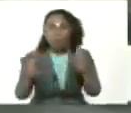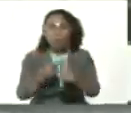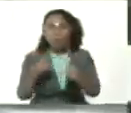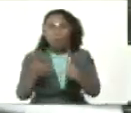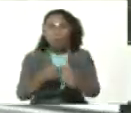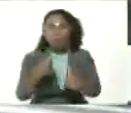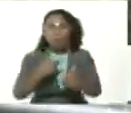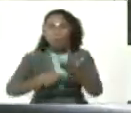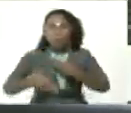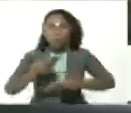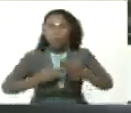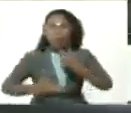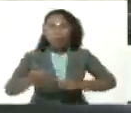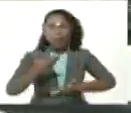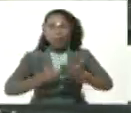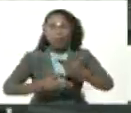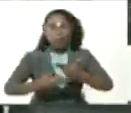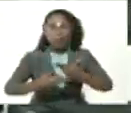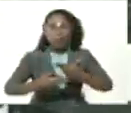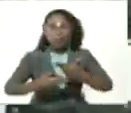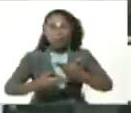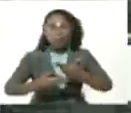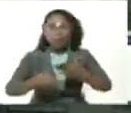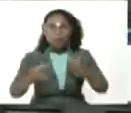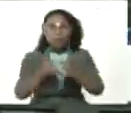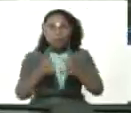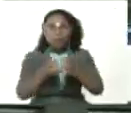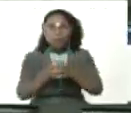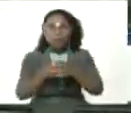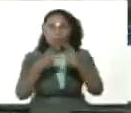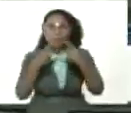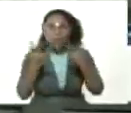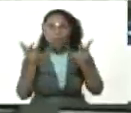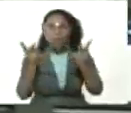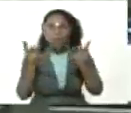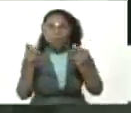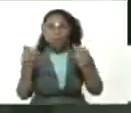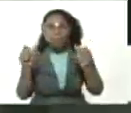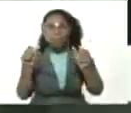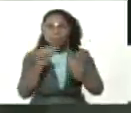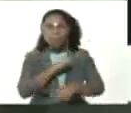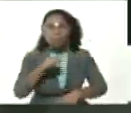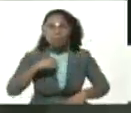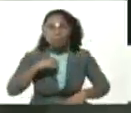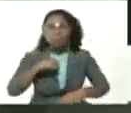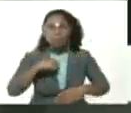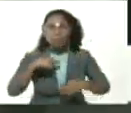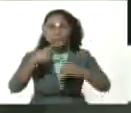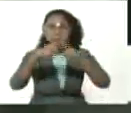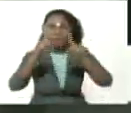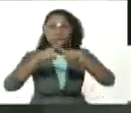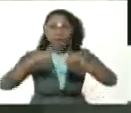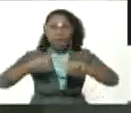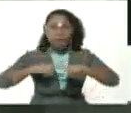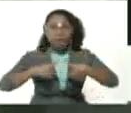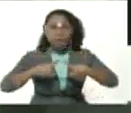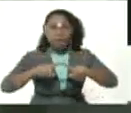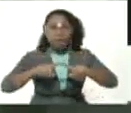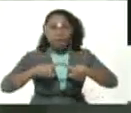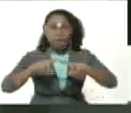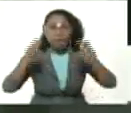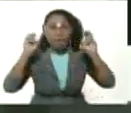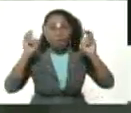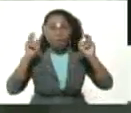de cooperación del sector público y privado, se han diversificado los mecanismos